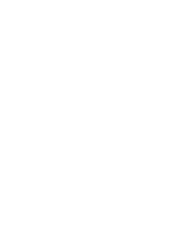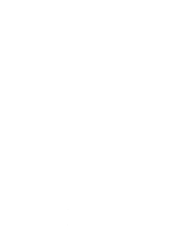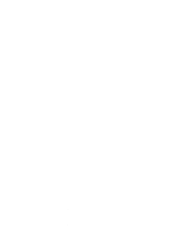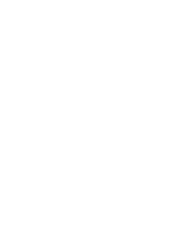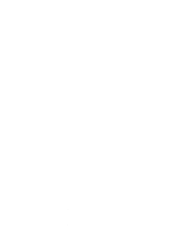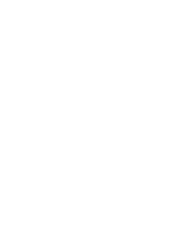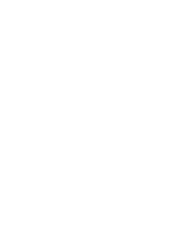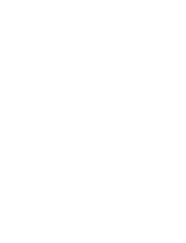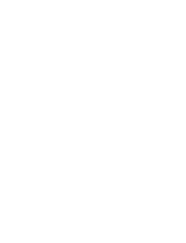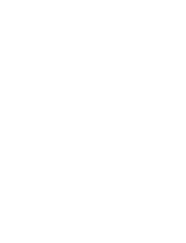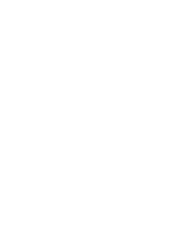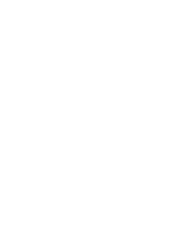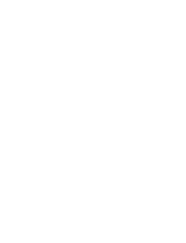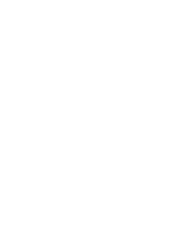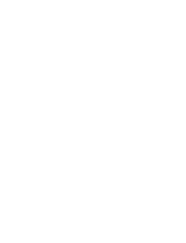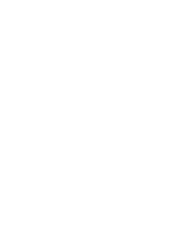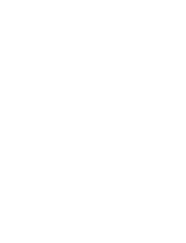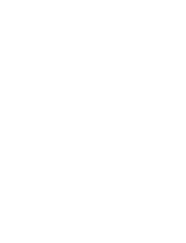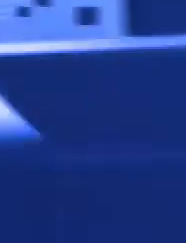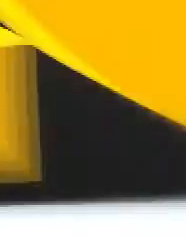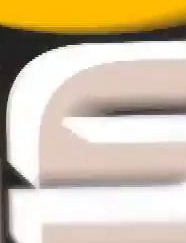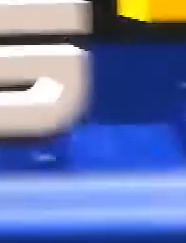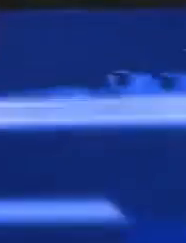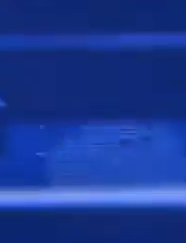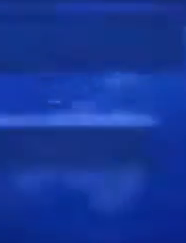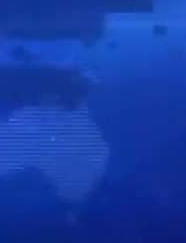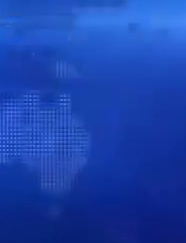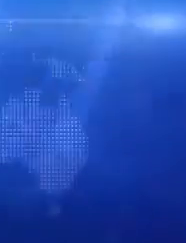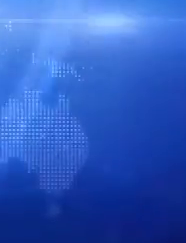campaña de la Alcaldía de Barranca Bermeja.